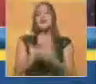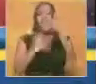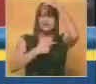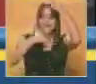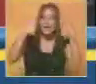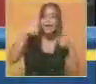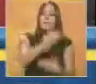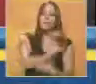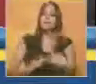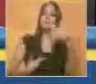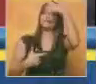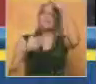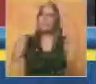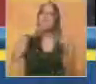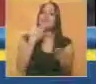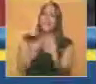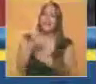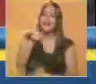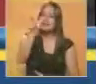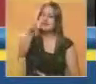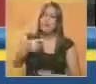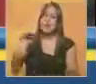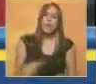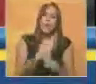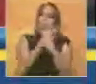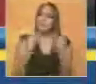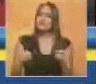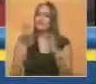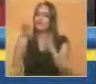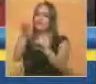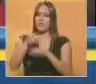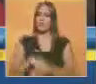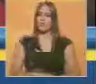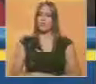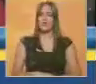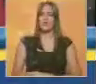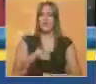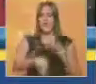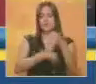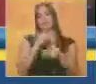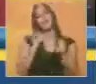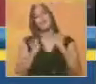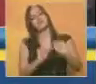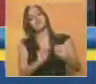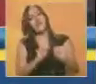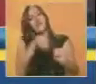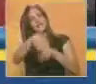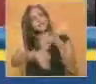al presidente de la República, a él todo nuestro compromiso. El alcalde manifestó su rechazo a las